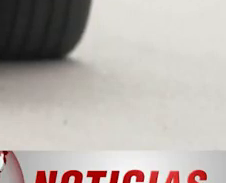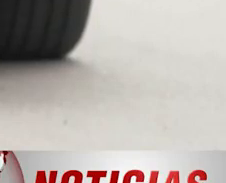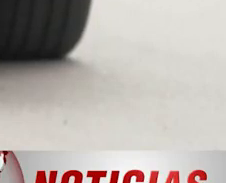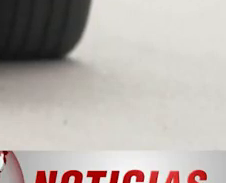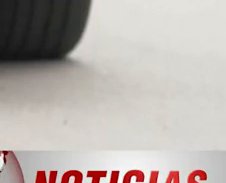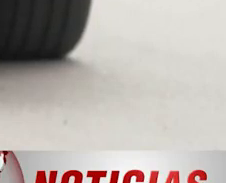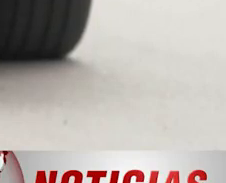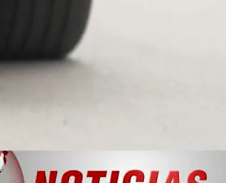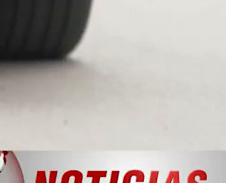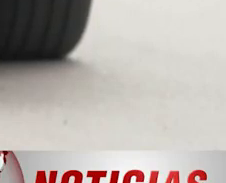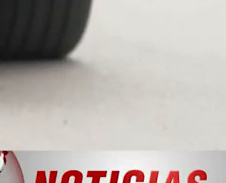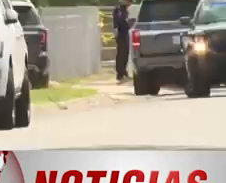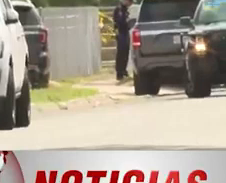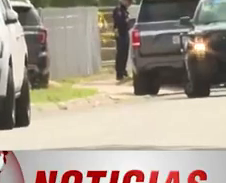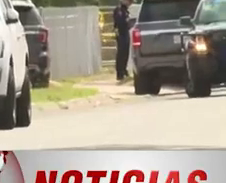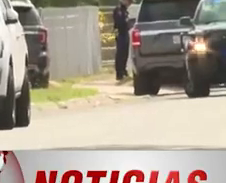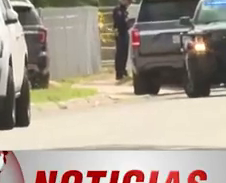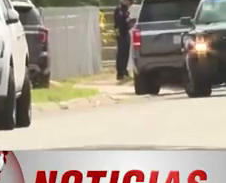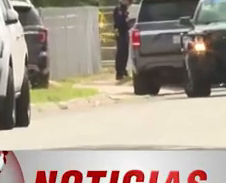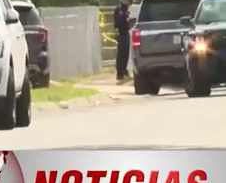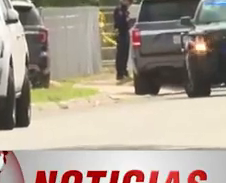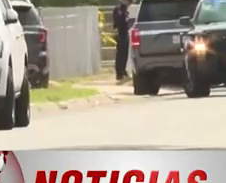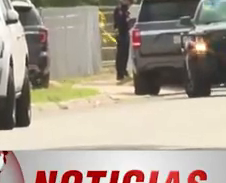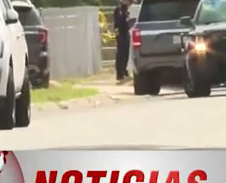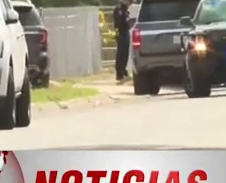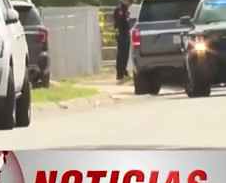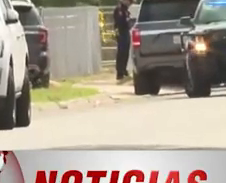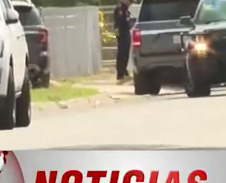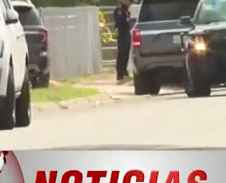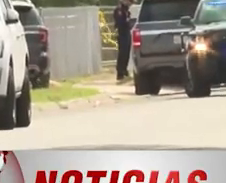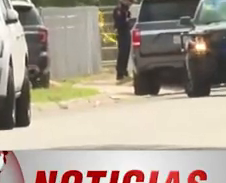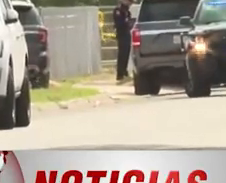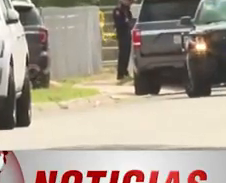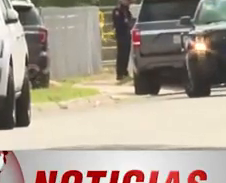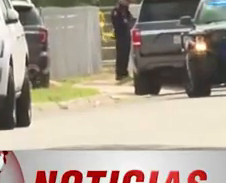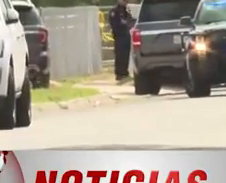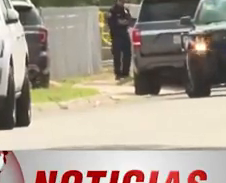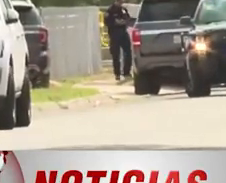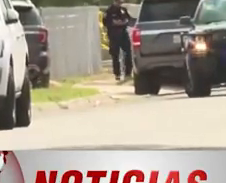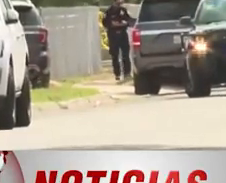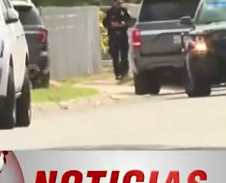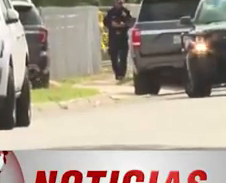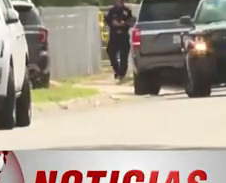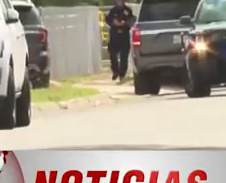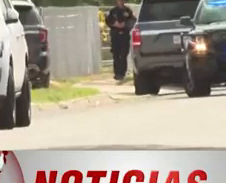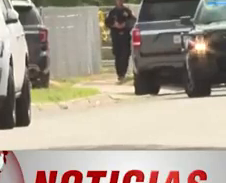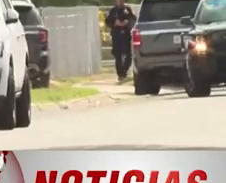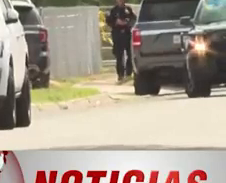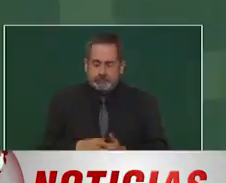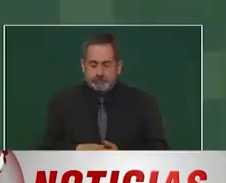su conferencia de prensa matutina desde el Palacio Nacional, lo anterior con información proporcionada por la agencia EFE. López